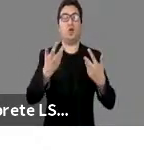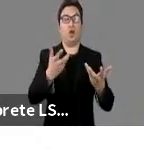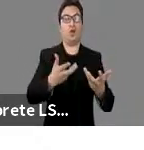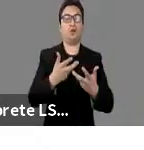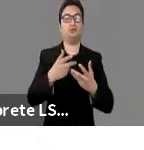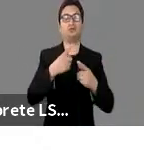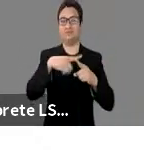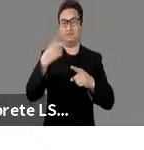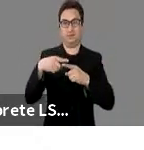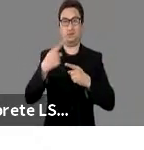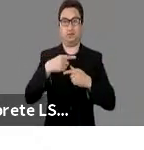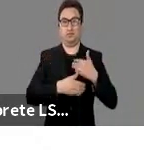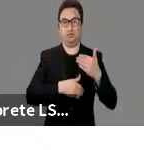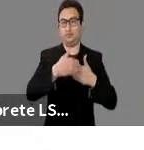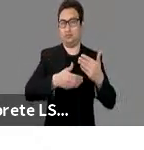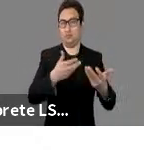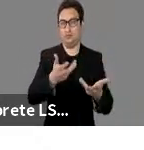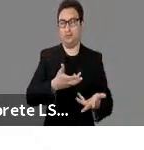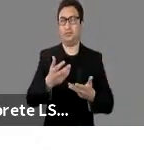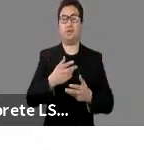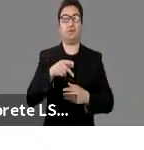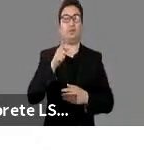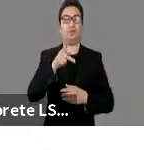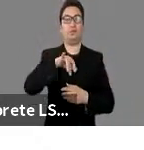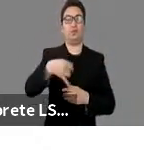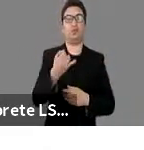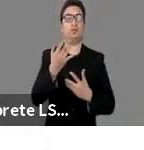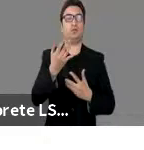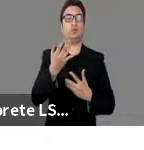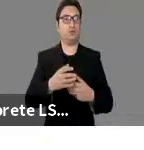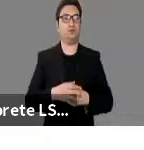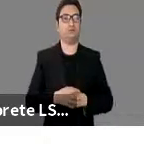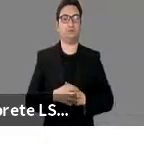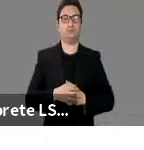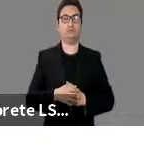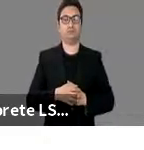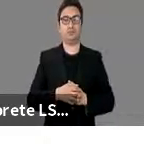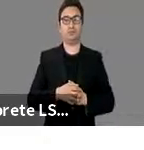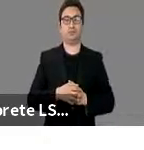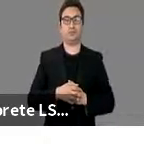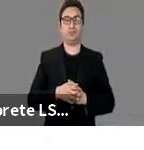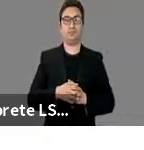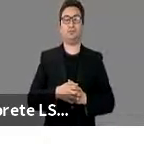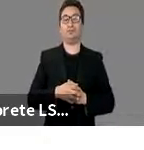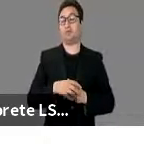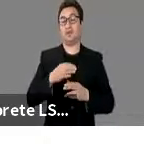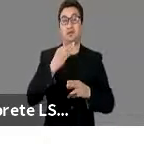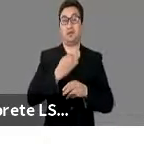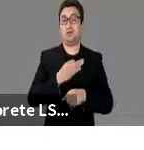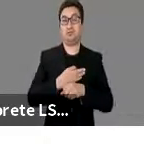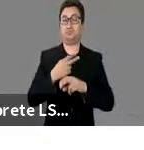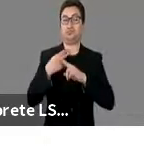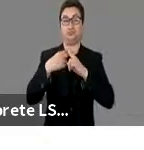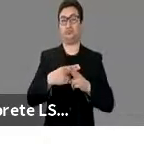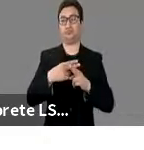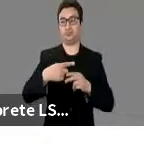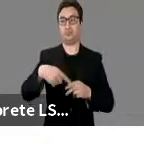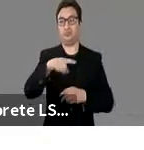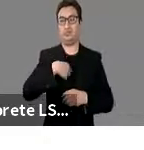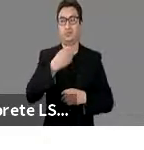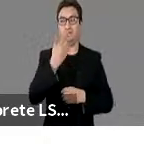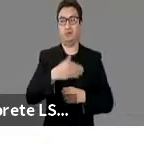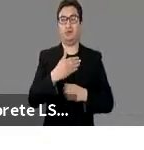a cabo en el Poder Judicial, que hasta este momento y por desgracia, como lo vamos a ver con posterioridad, son